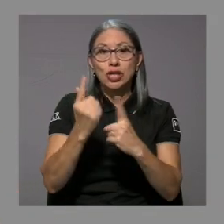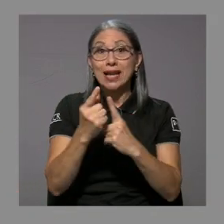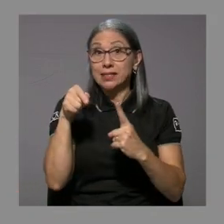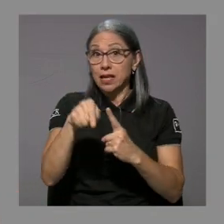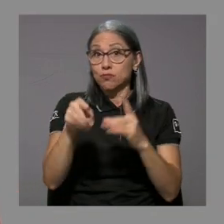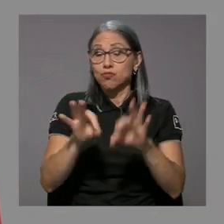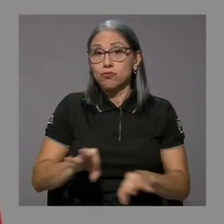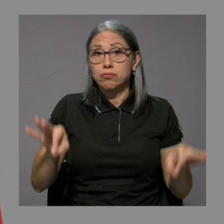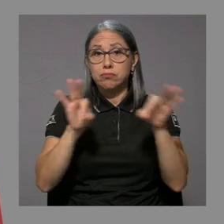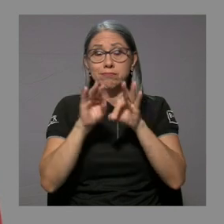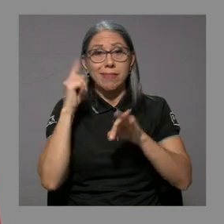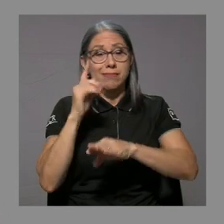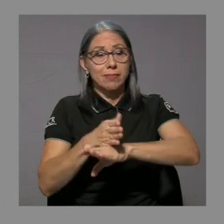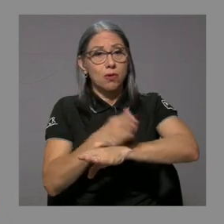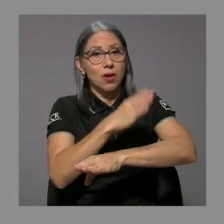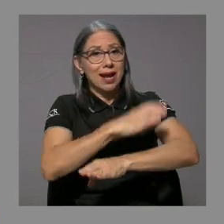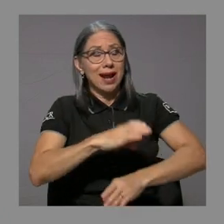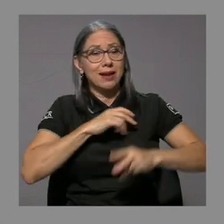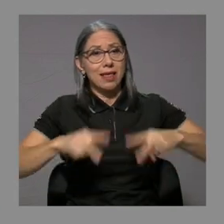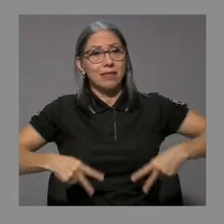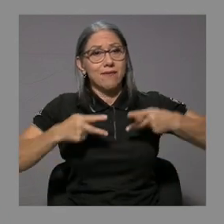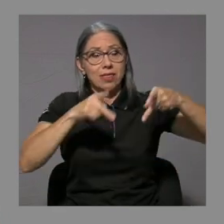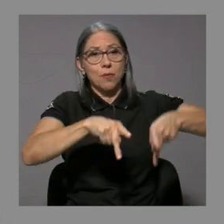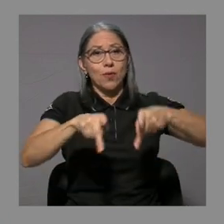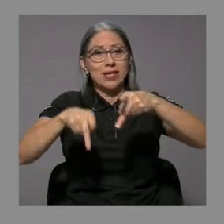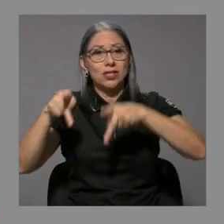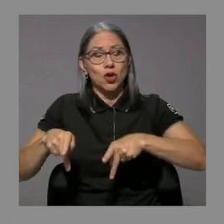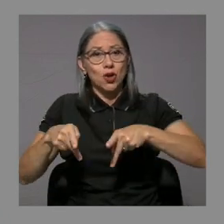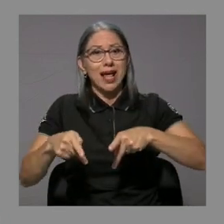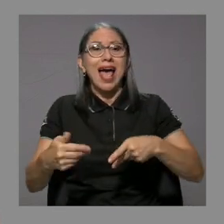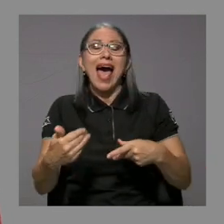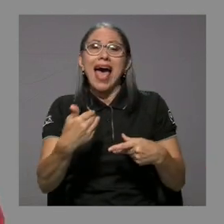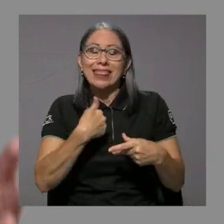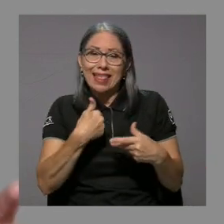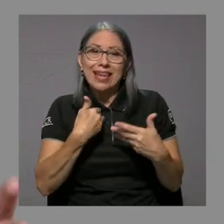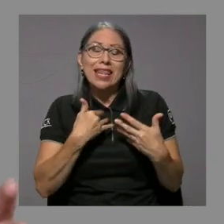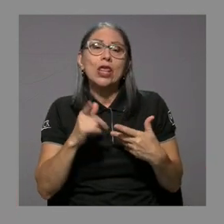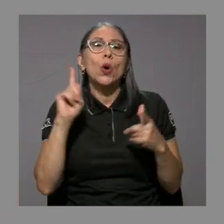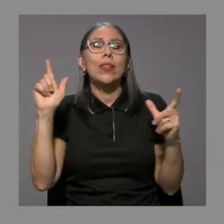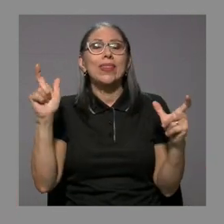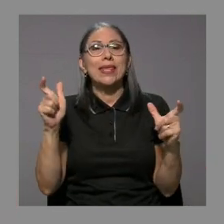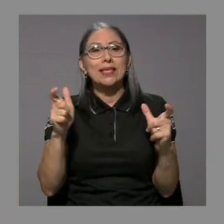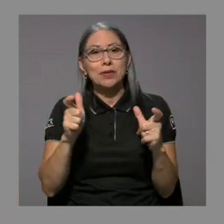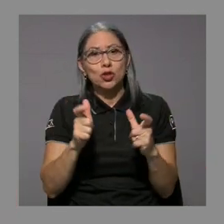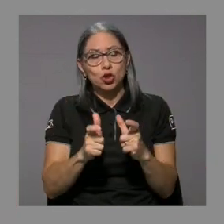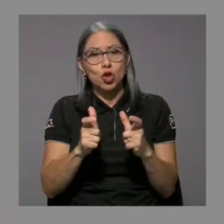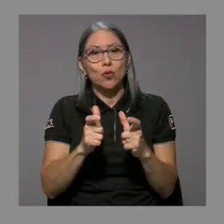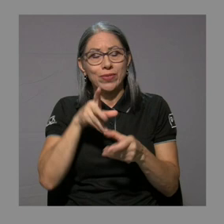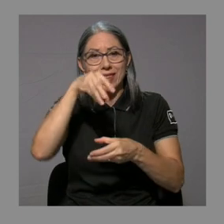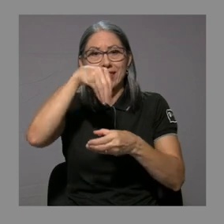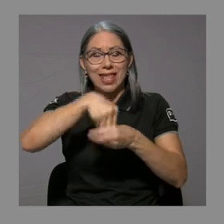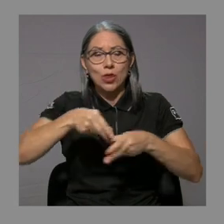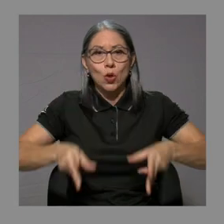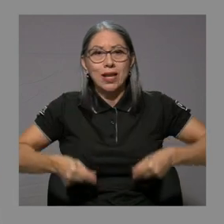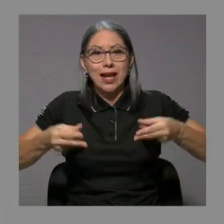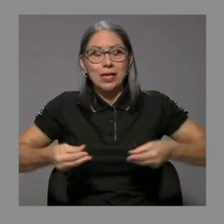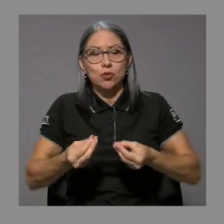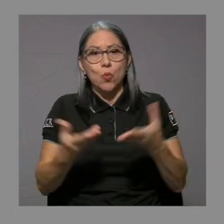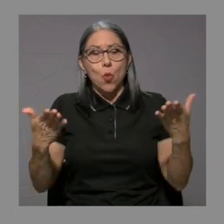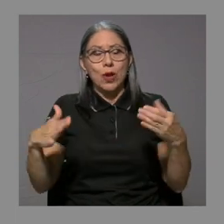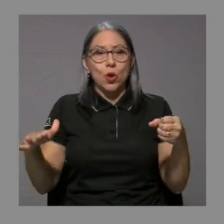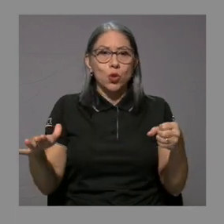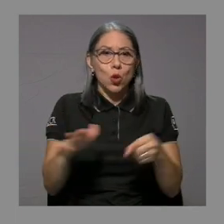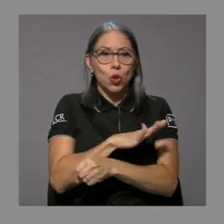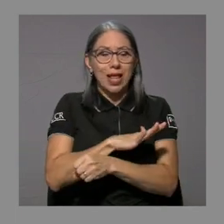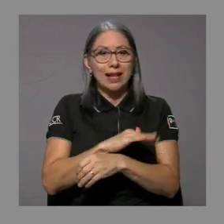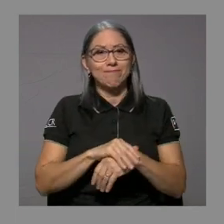sociales, crucial para mejorar la calidad de vida de la población, ha sufrido una disminución dentro del gasto